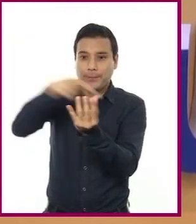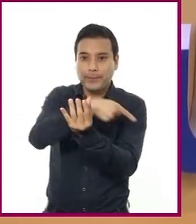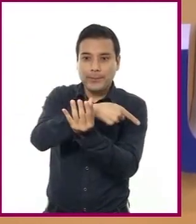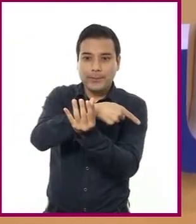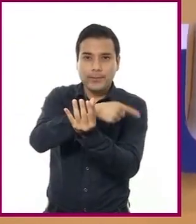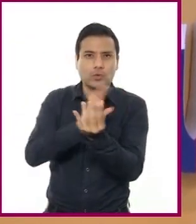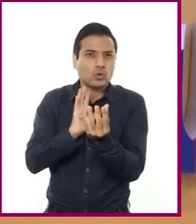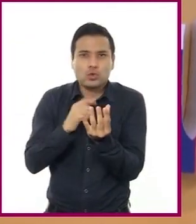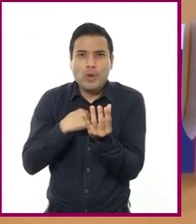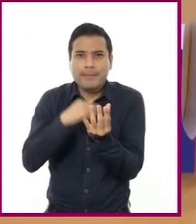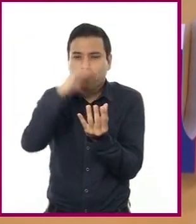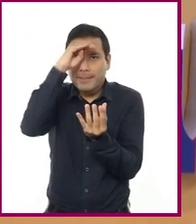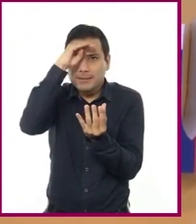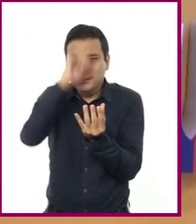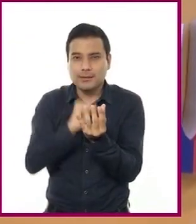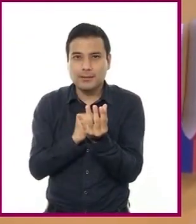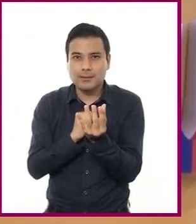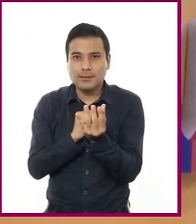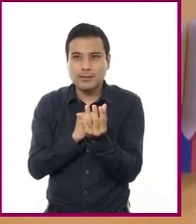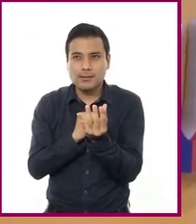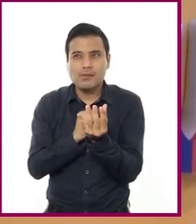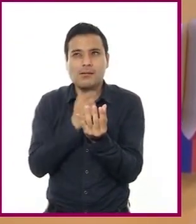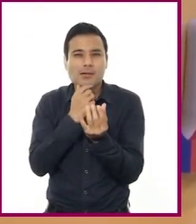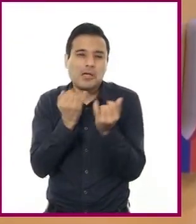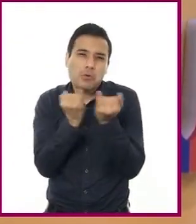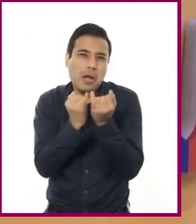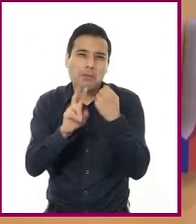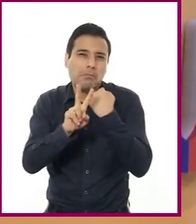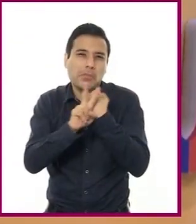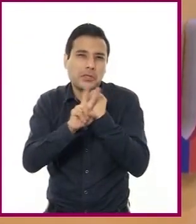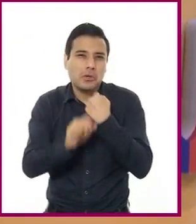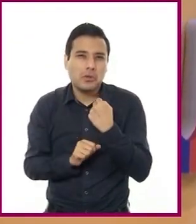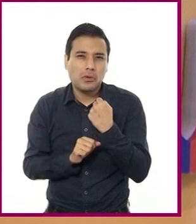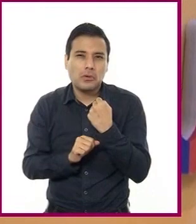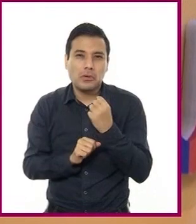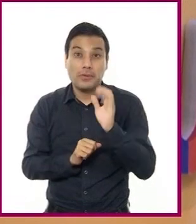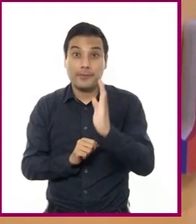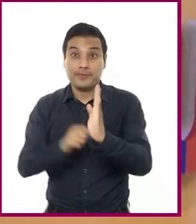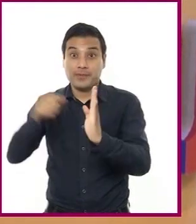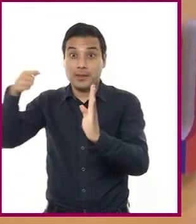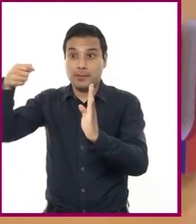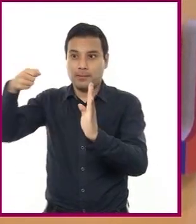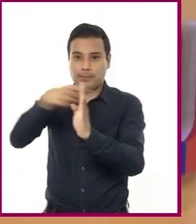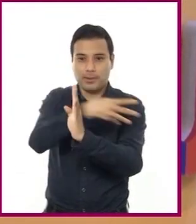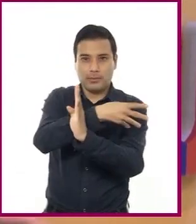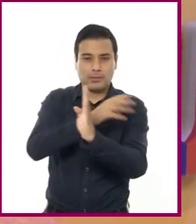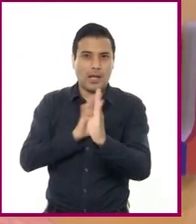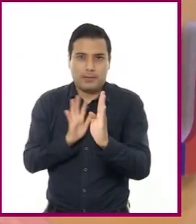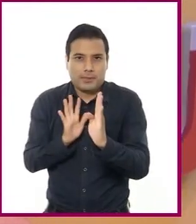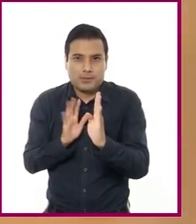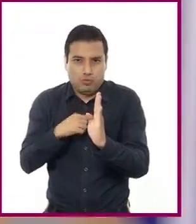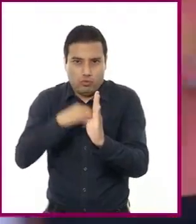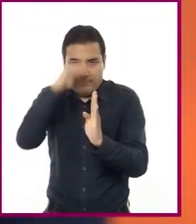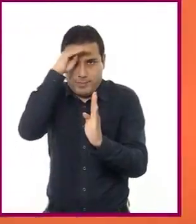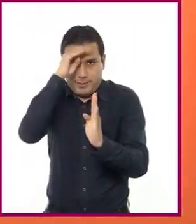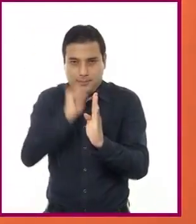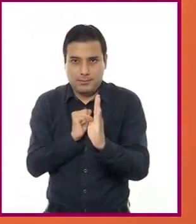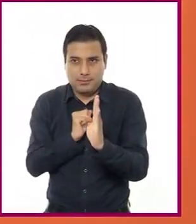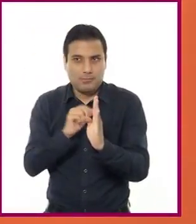de agua y pasaba lo mismo que con los prismas. Se separaban en sus colores constituyentes y por eso las podíamos